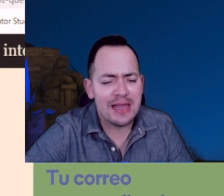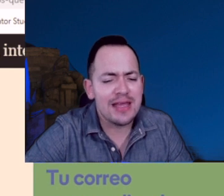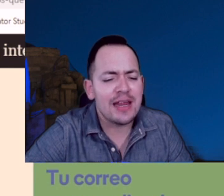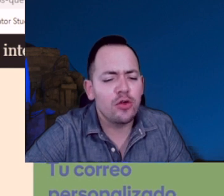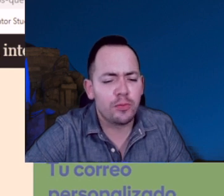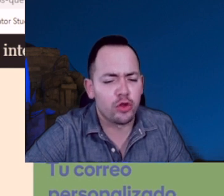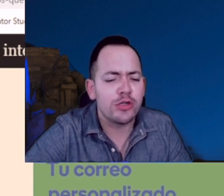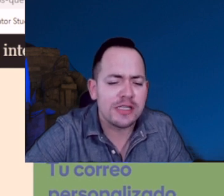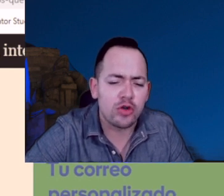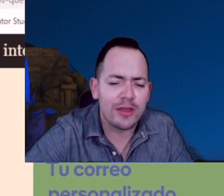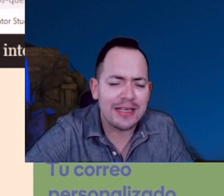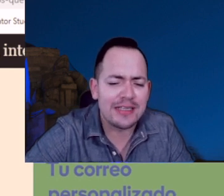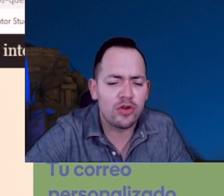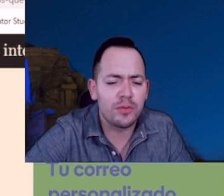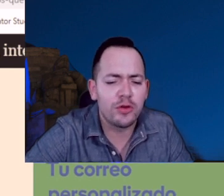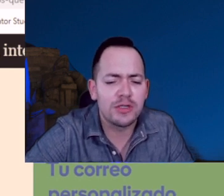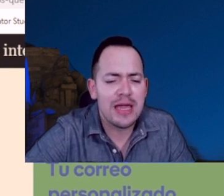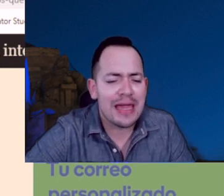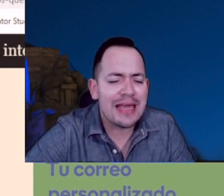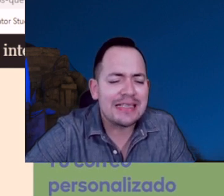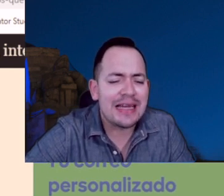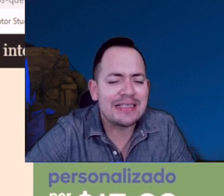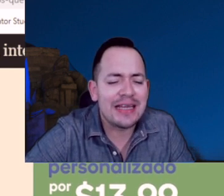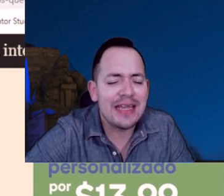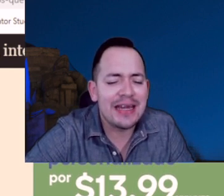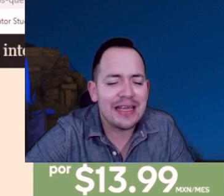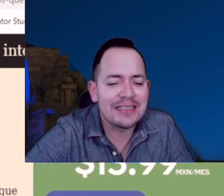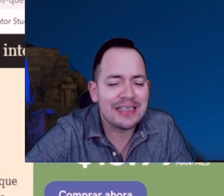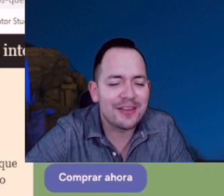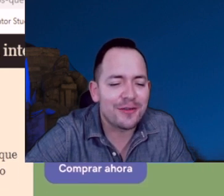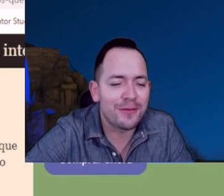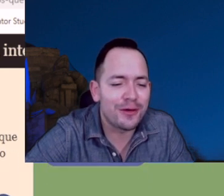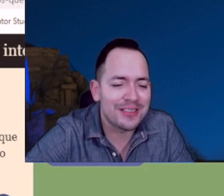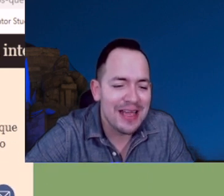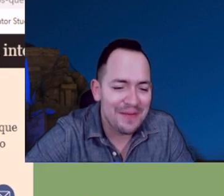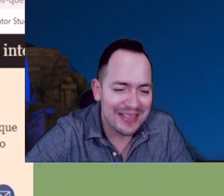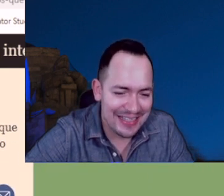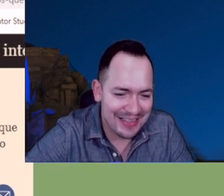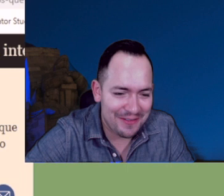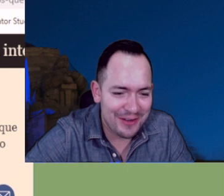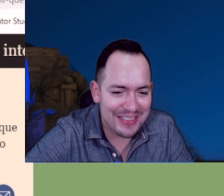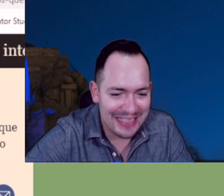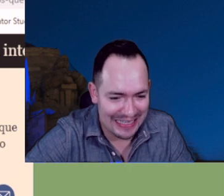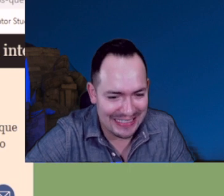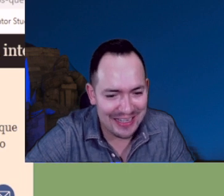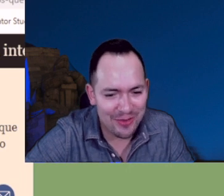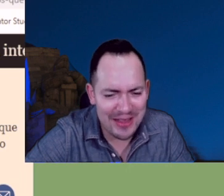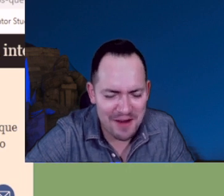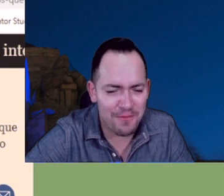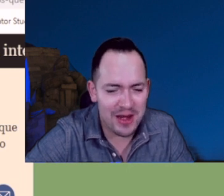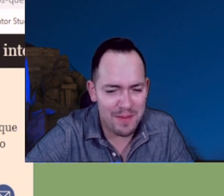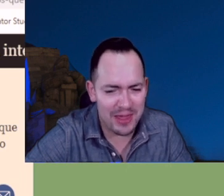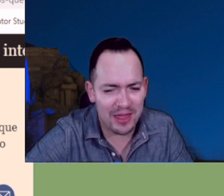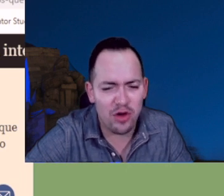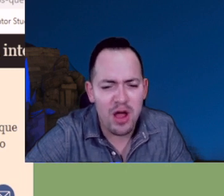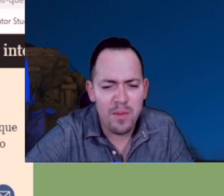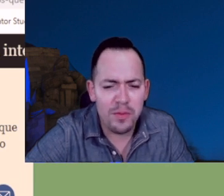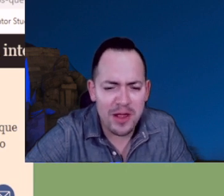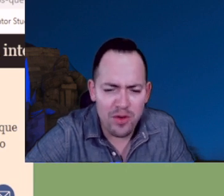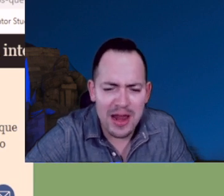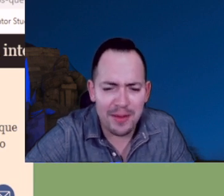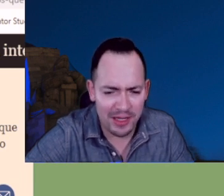Fox, integrado por 2 escoltas de novios que se casarían en Centro Fox. Vicente Fox, quien se encuentra fuera de